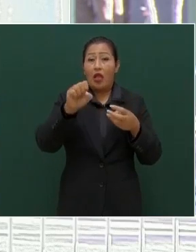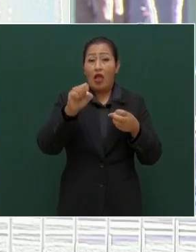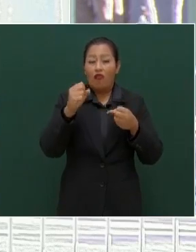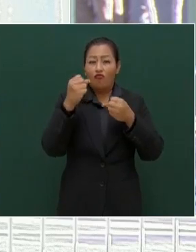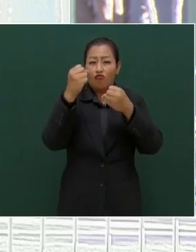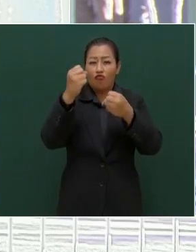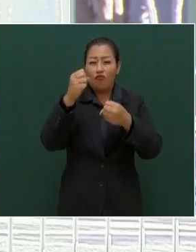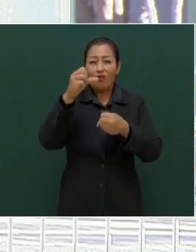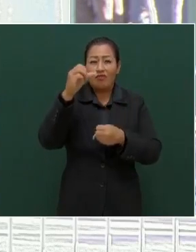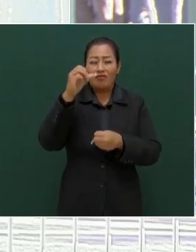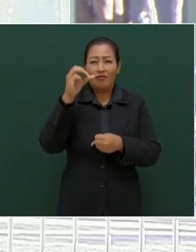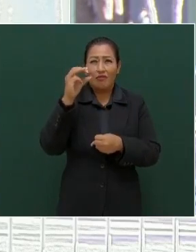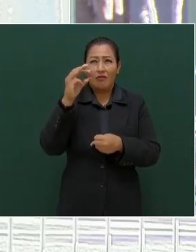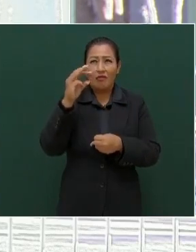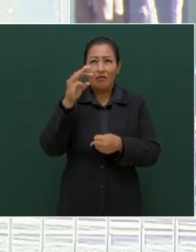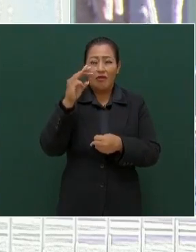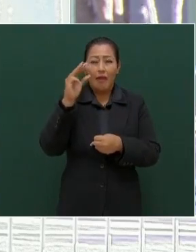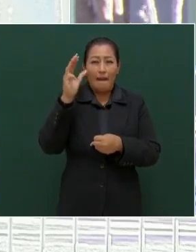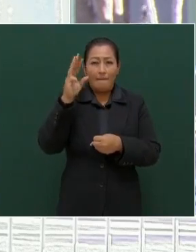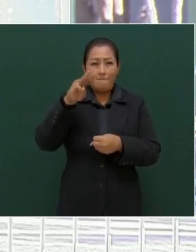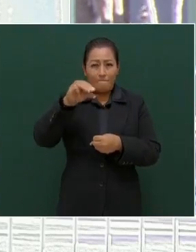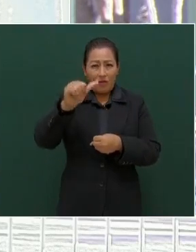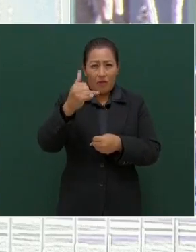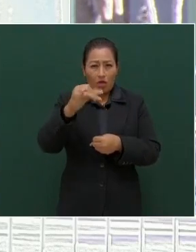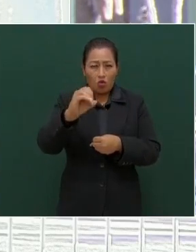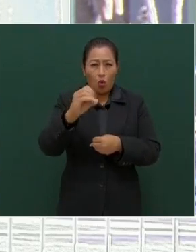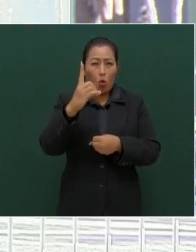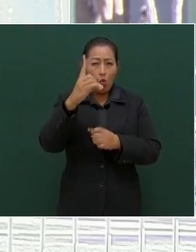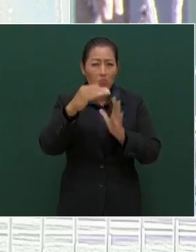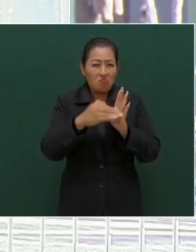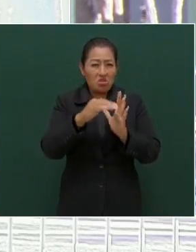en el extremo sur de Sonora, en